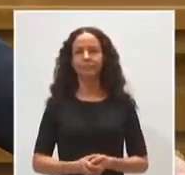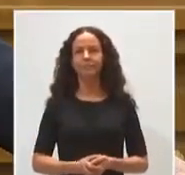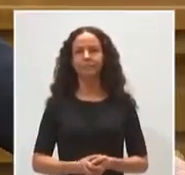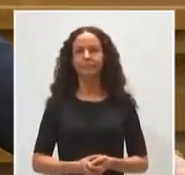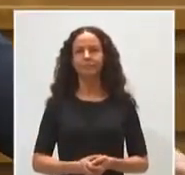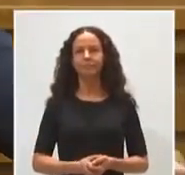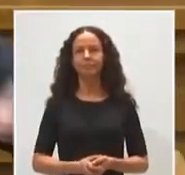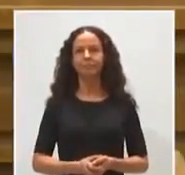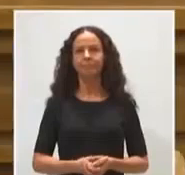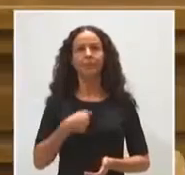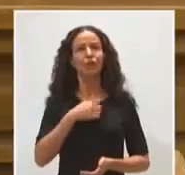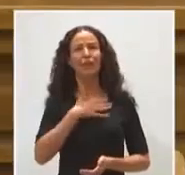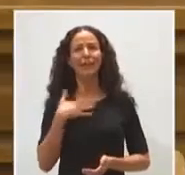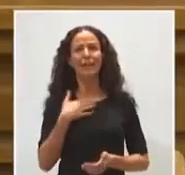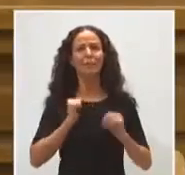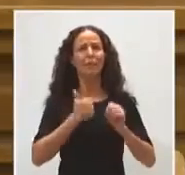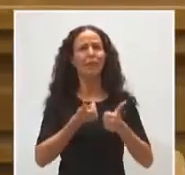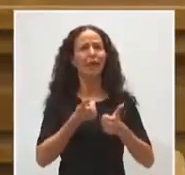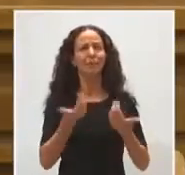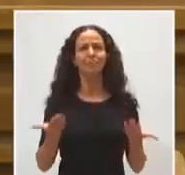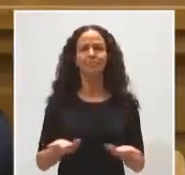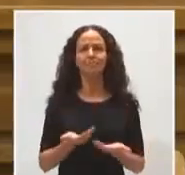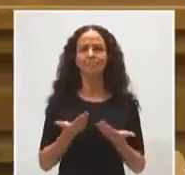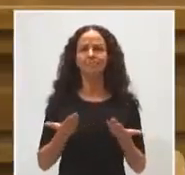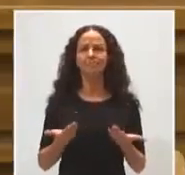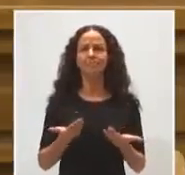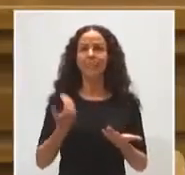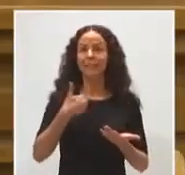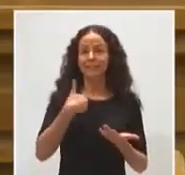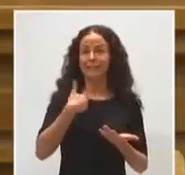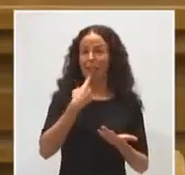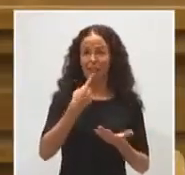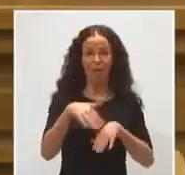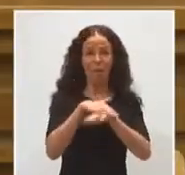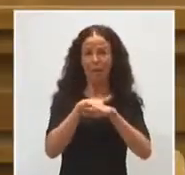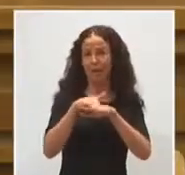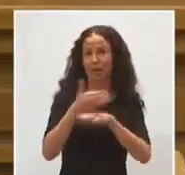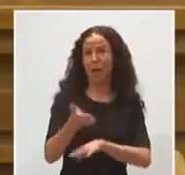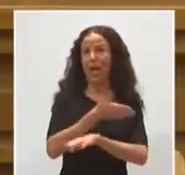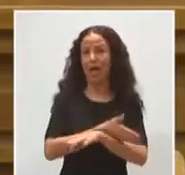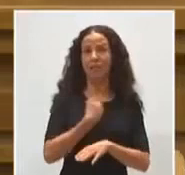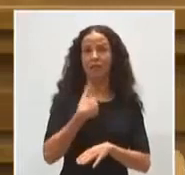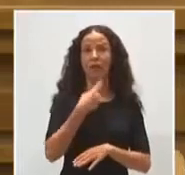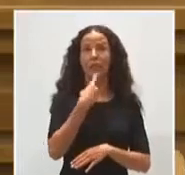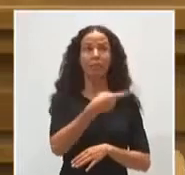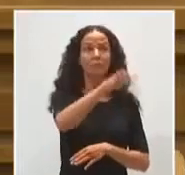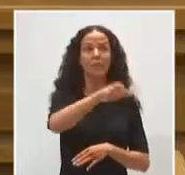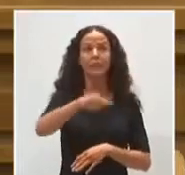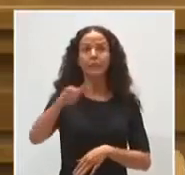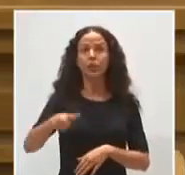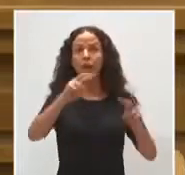les quería empezar planteando ya les pido disculpas de antemano y no quiero ni decir a los telespectadores que